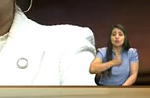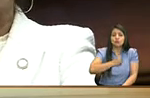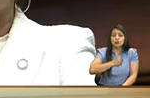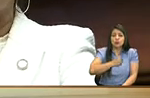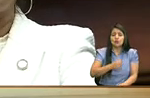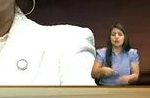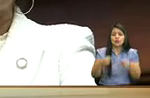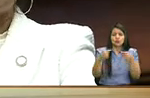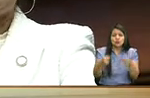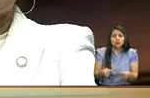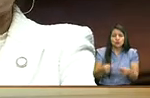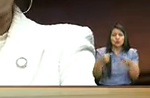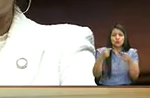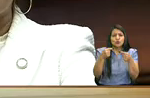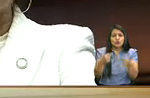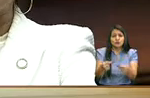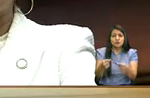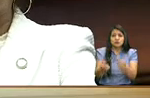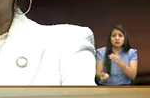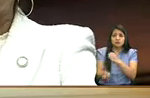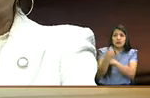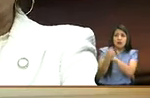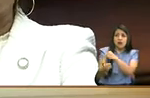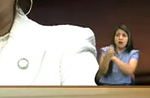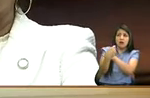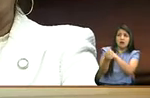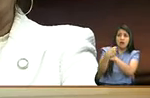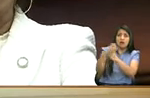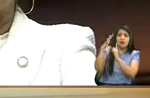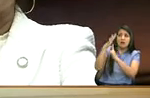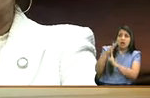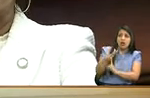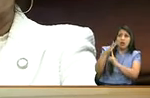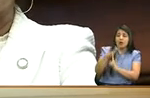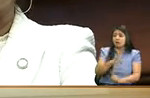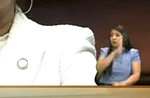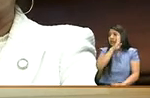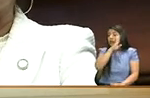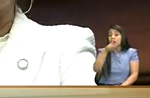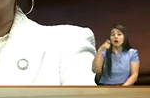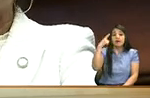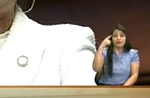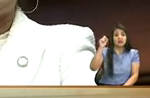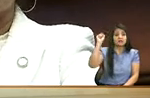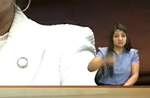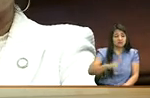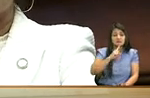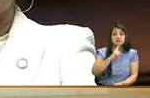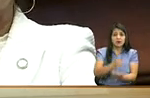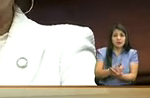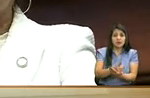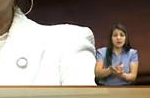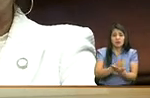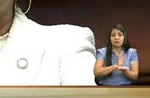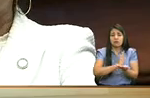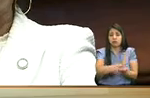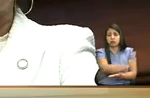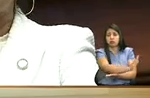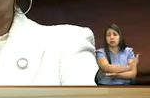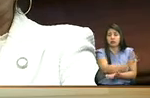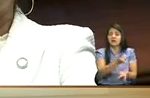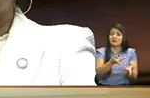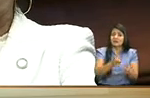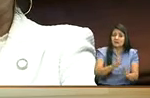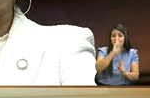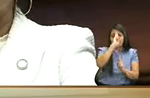a diario sufren la indiferencia, el abandono de los gobiernos de turno, la exclusión, la